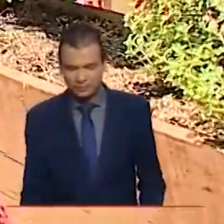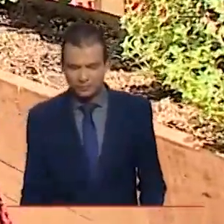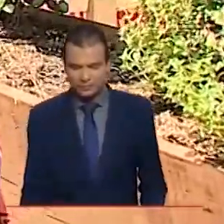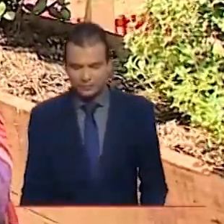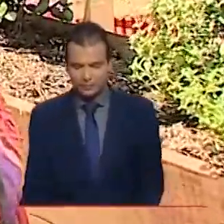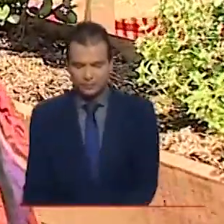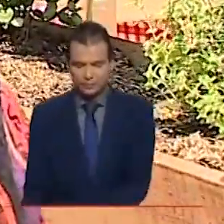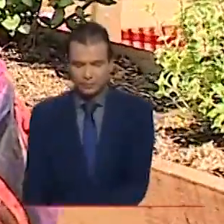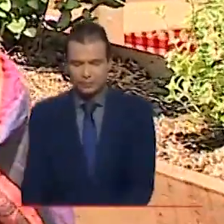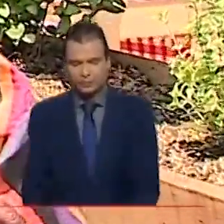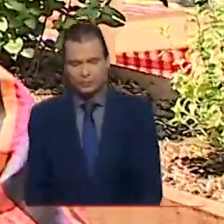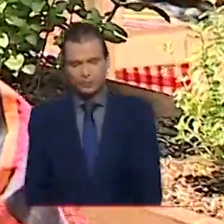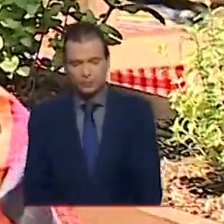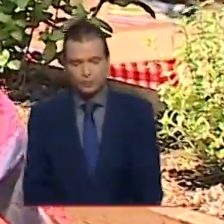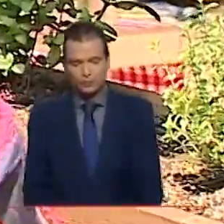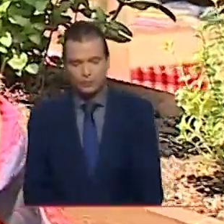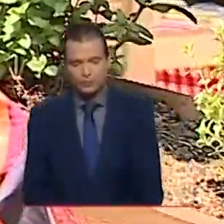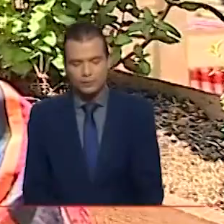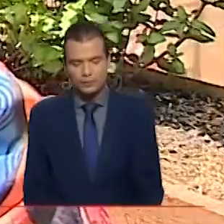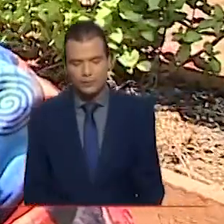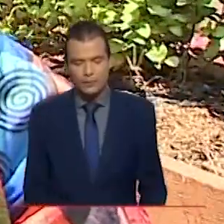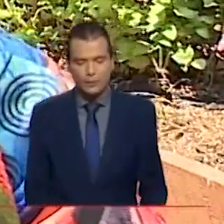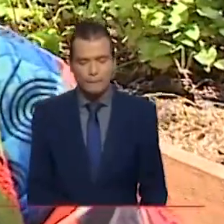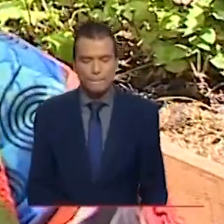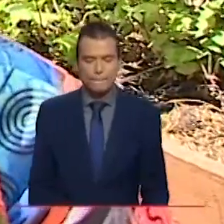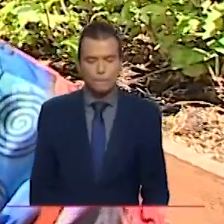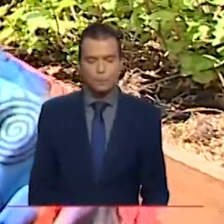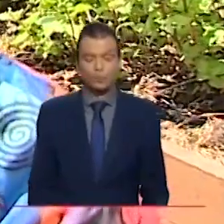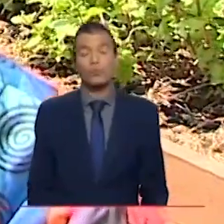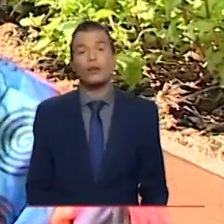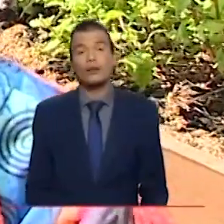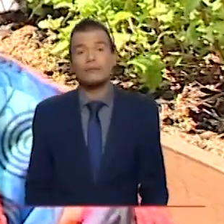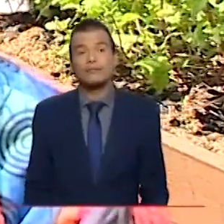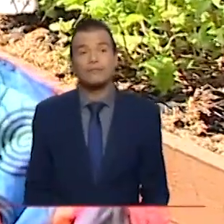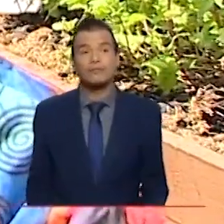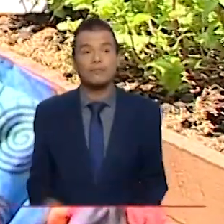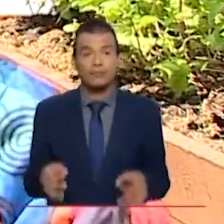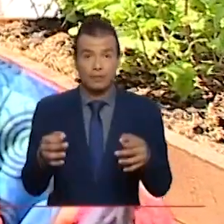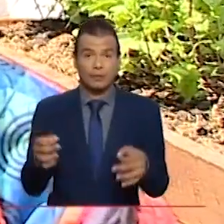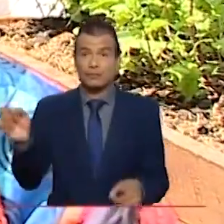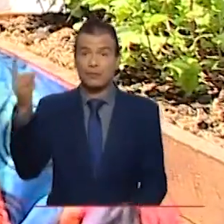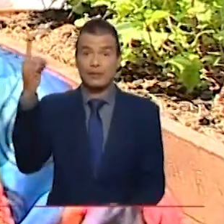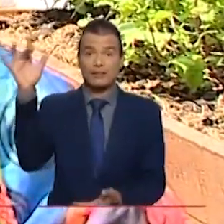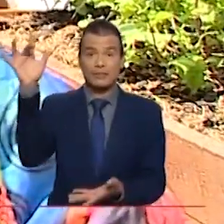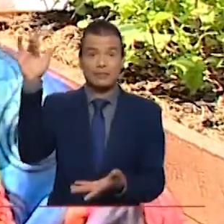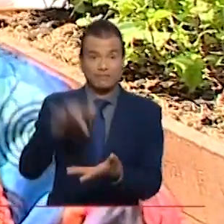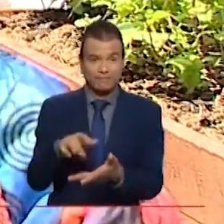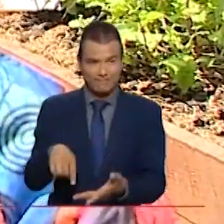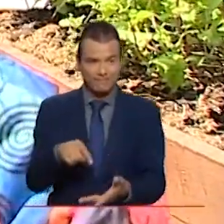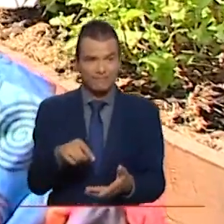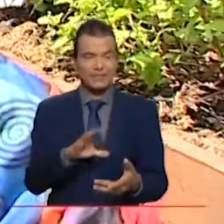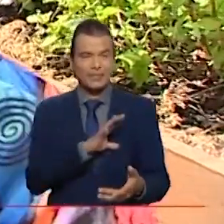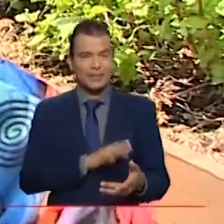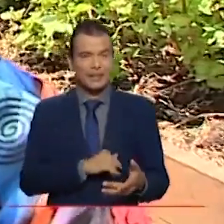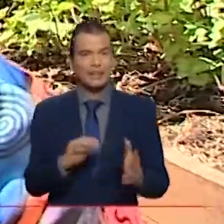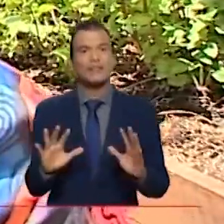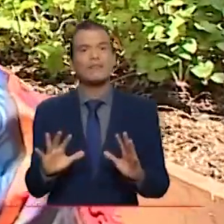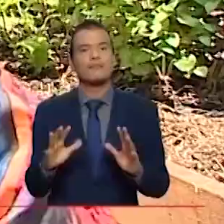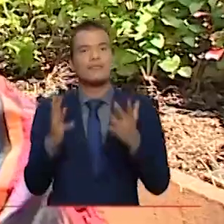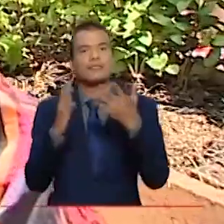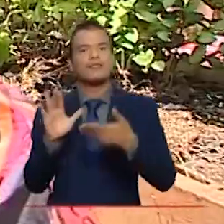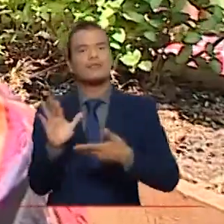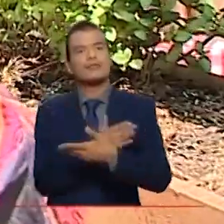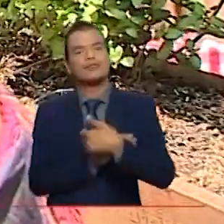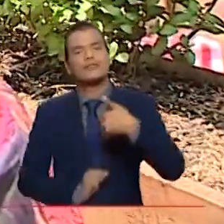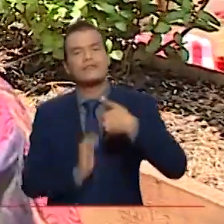tardes. Disfrutar esta edición de primera vez en Casa Grande con el Festival de Petronio Álvarez,